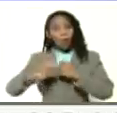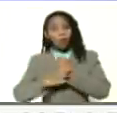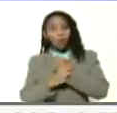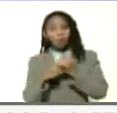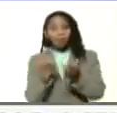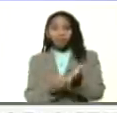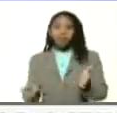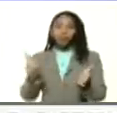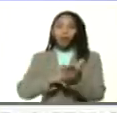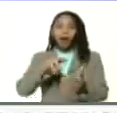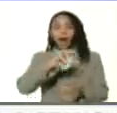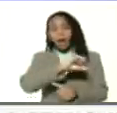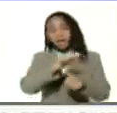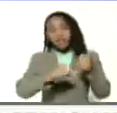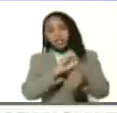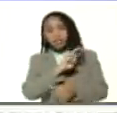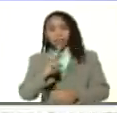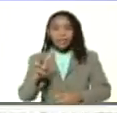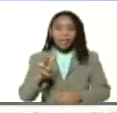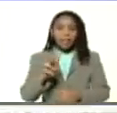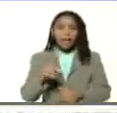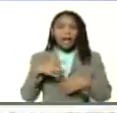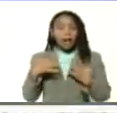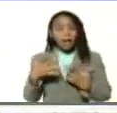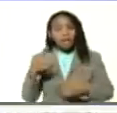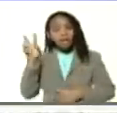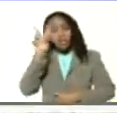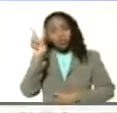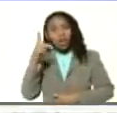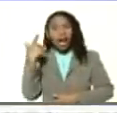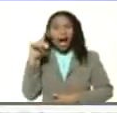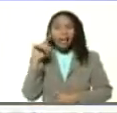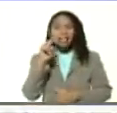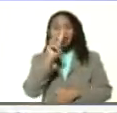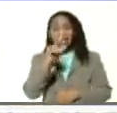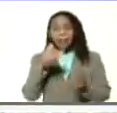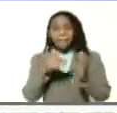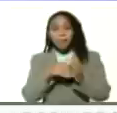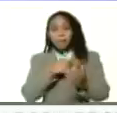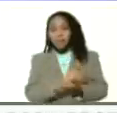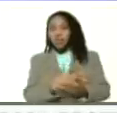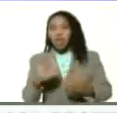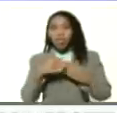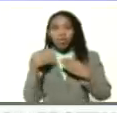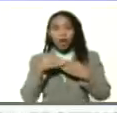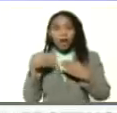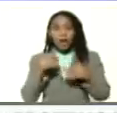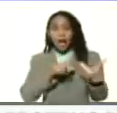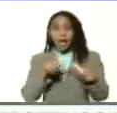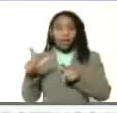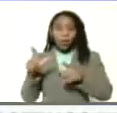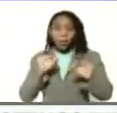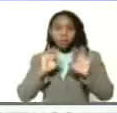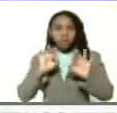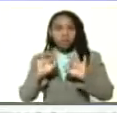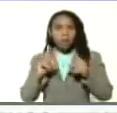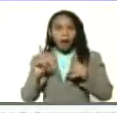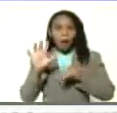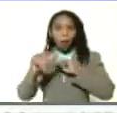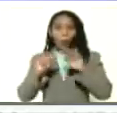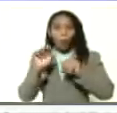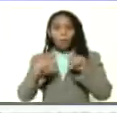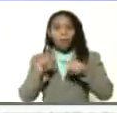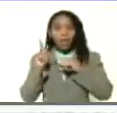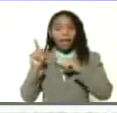reiteraba la vicepresidenta ejecutiva de la República que Venezuela tiene 7.000 millones de dólares en listos, preparados para la compra